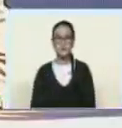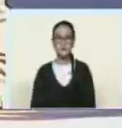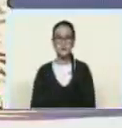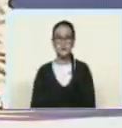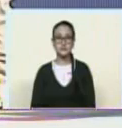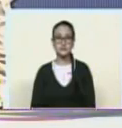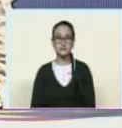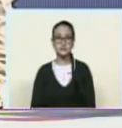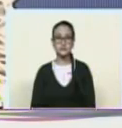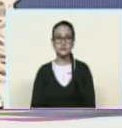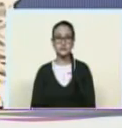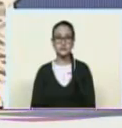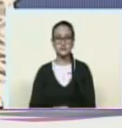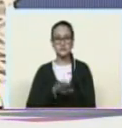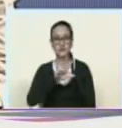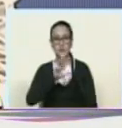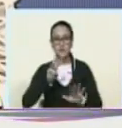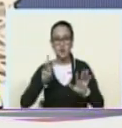Votó un